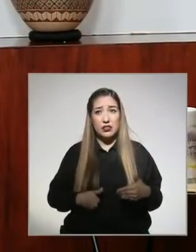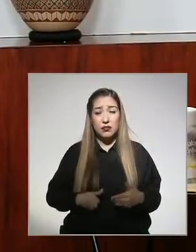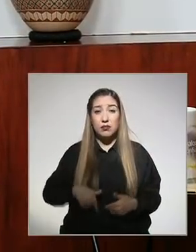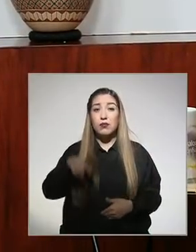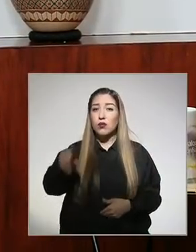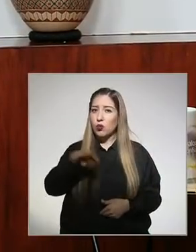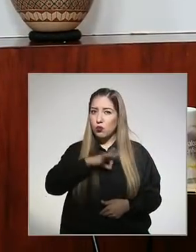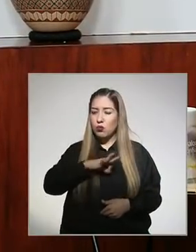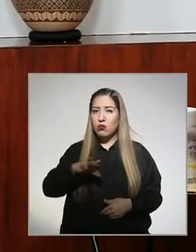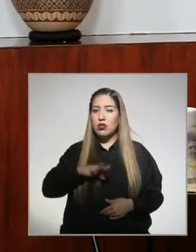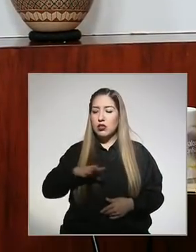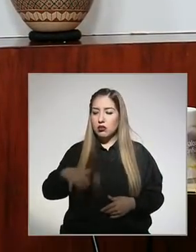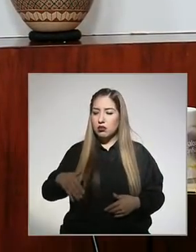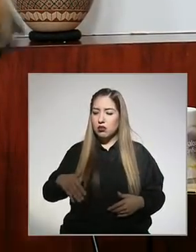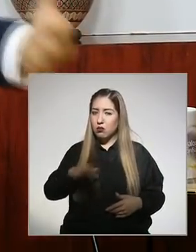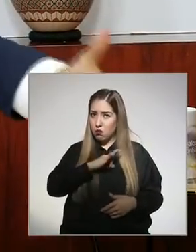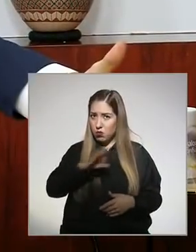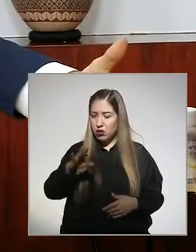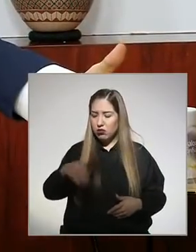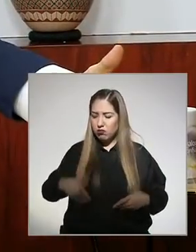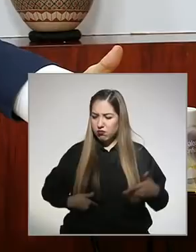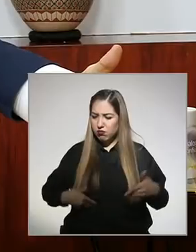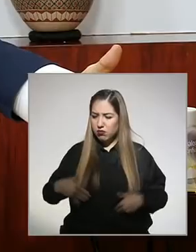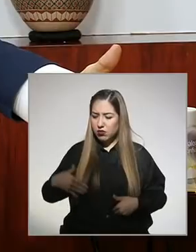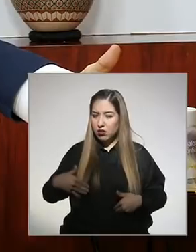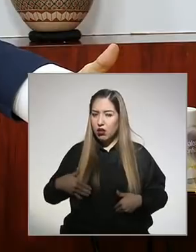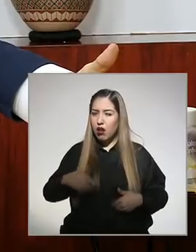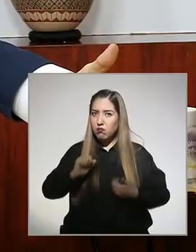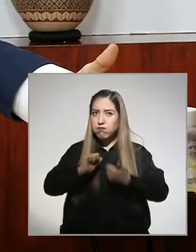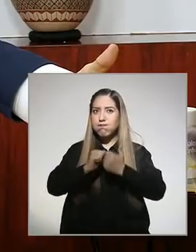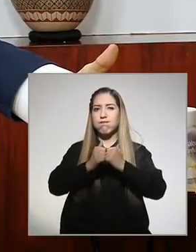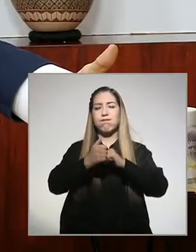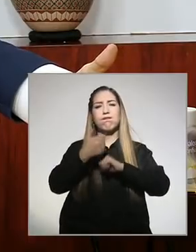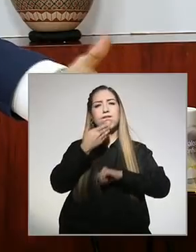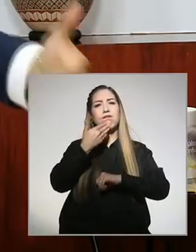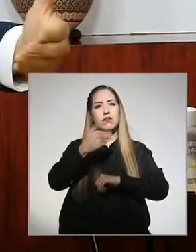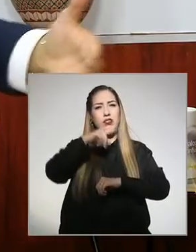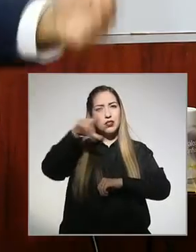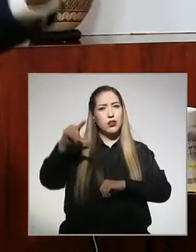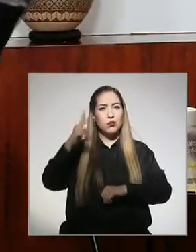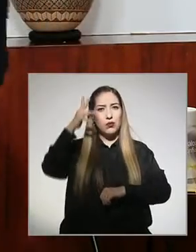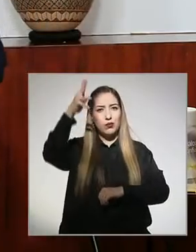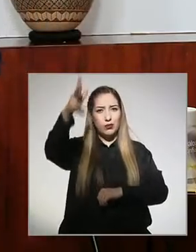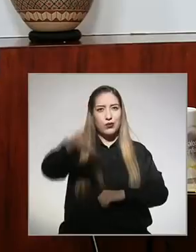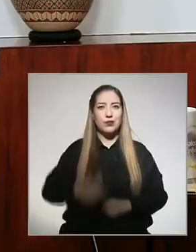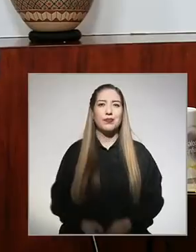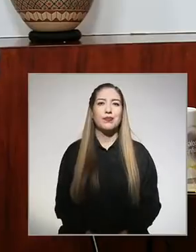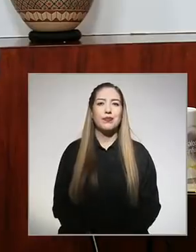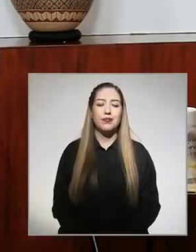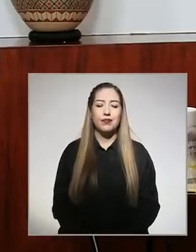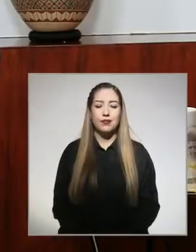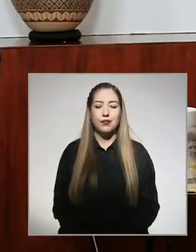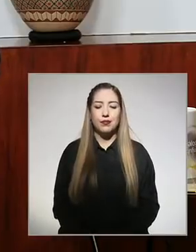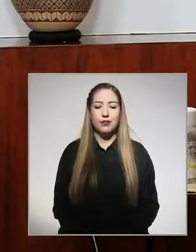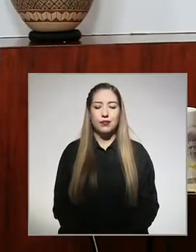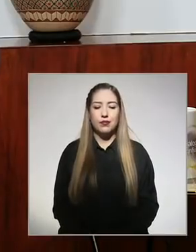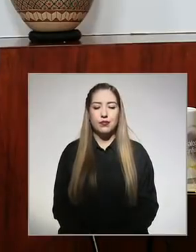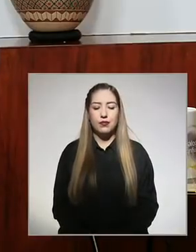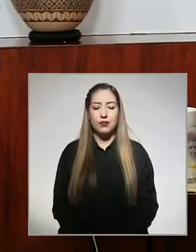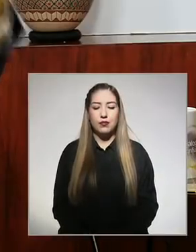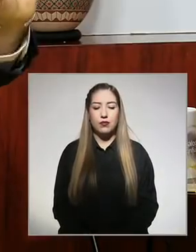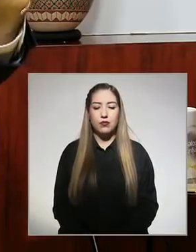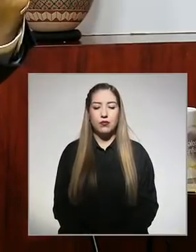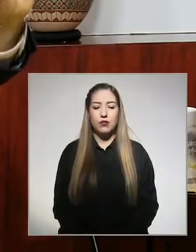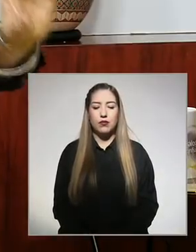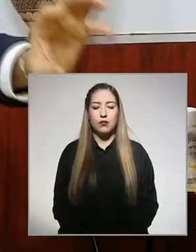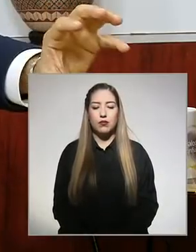la incomodidad te da más posibilidades de bienestar a futuro. Entonces, sí tenemos que dejar